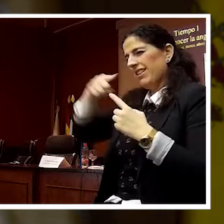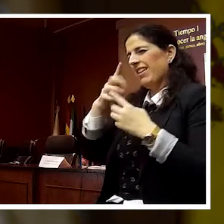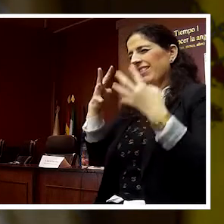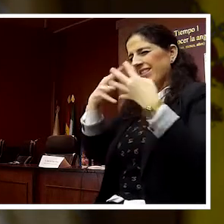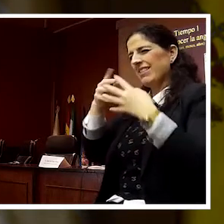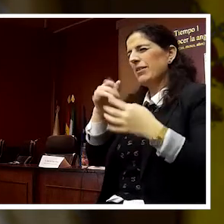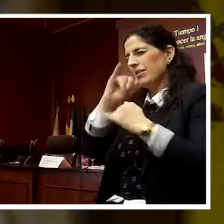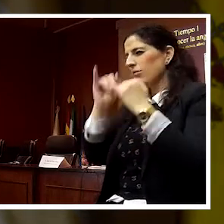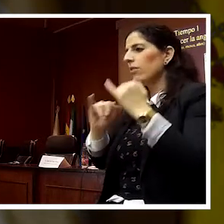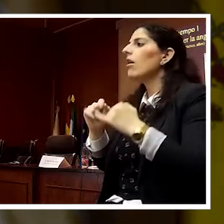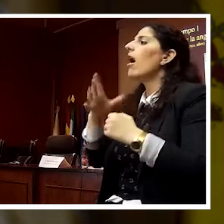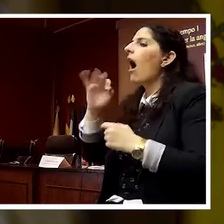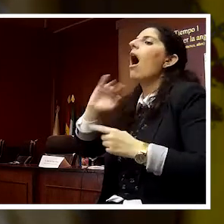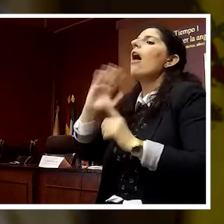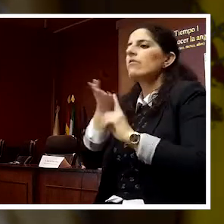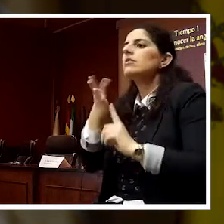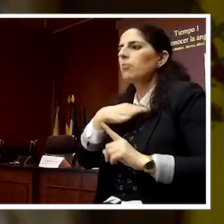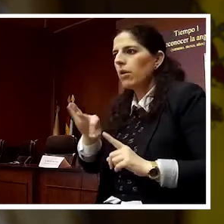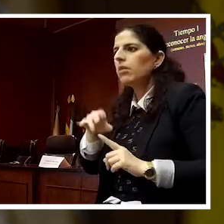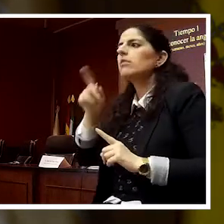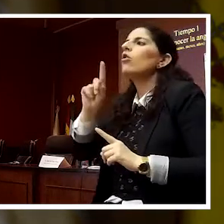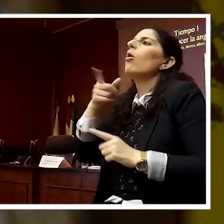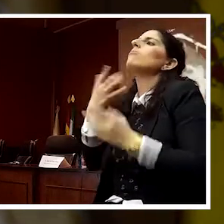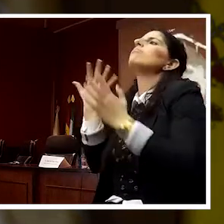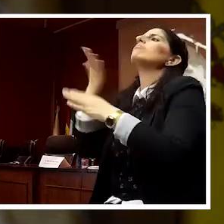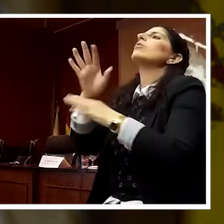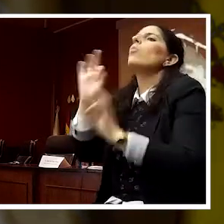De la lesión en la coronaria.